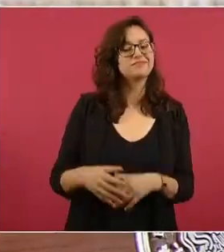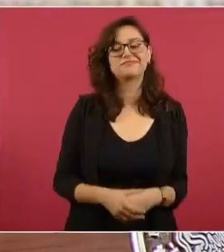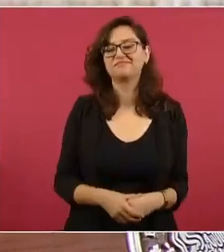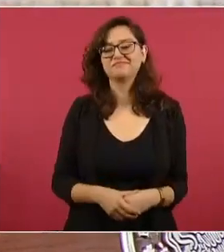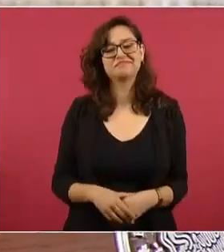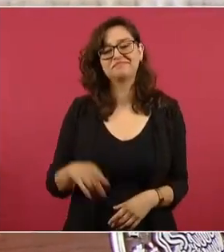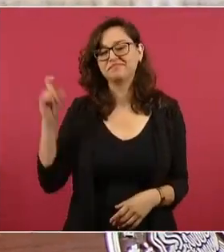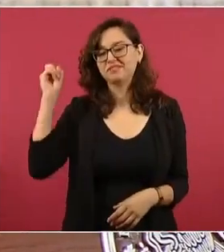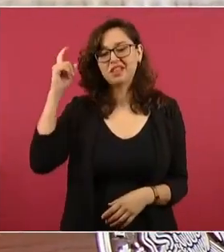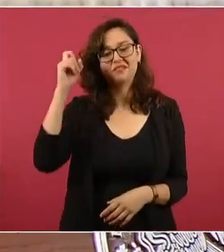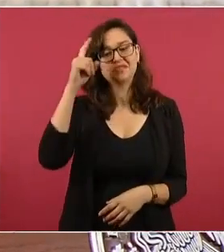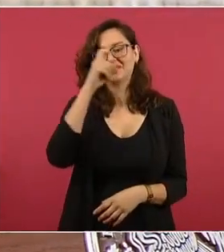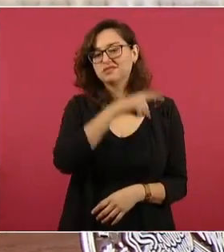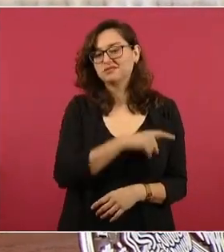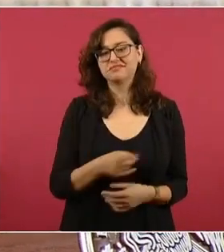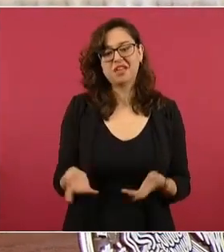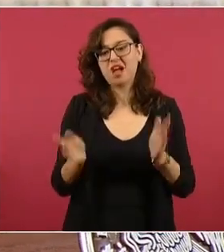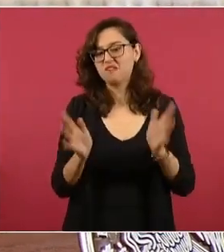fraude.